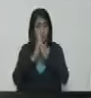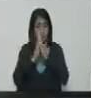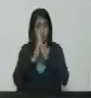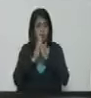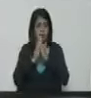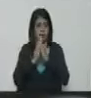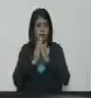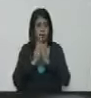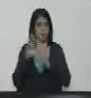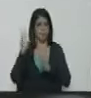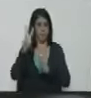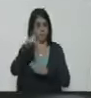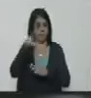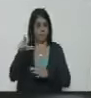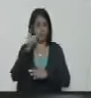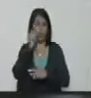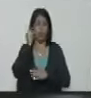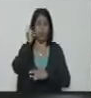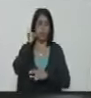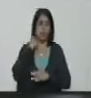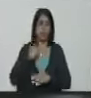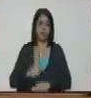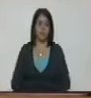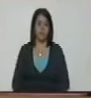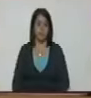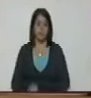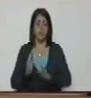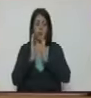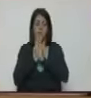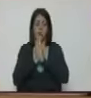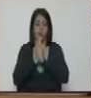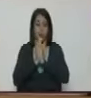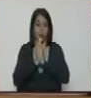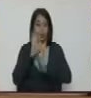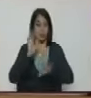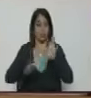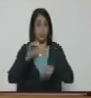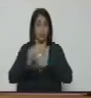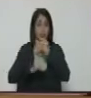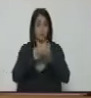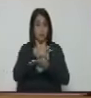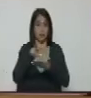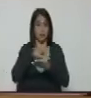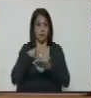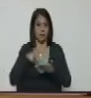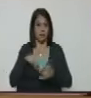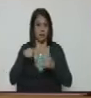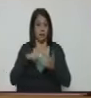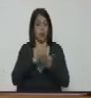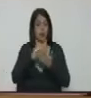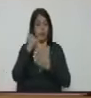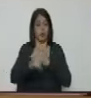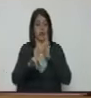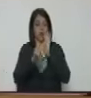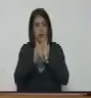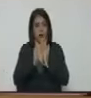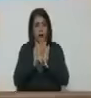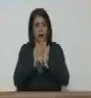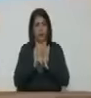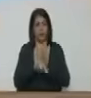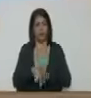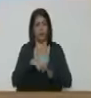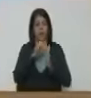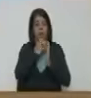de las venezolanas y los venezolanos. Por favor, ciudadana secretaria, sírvase a dar lectura al proyecto de ley